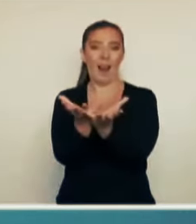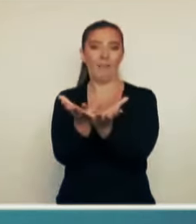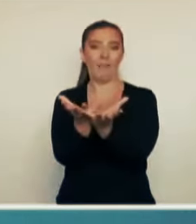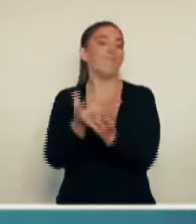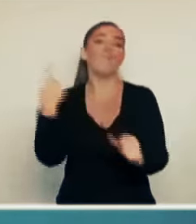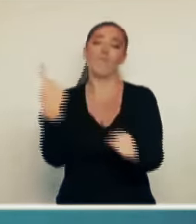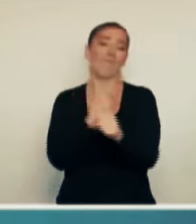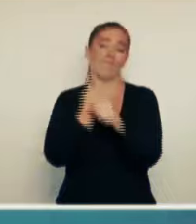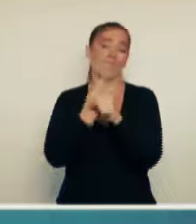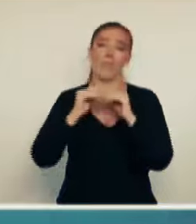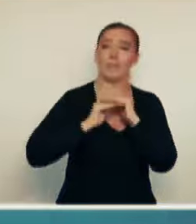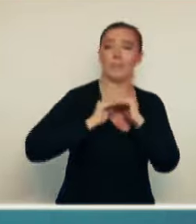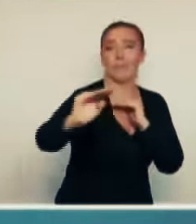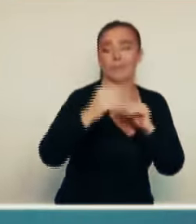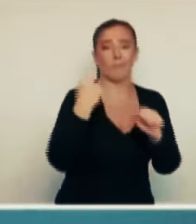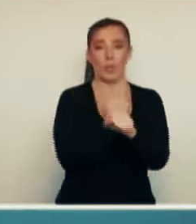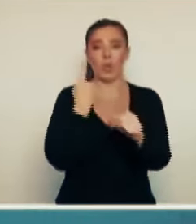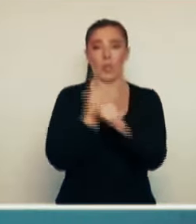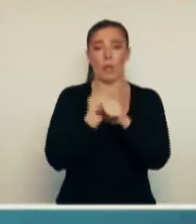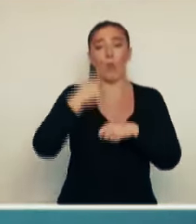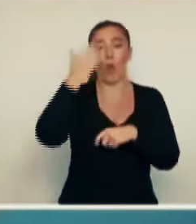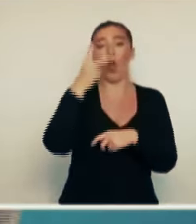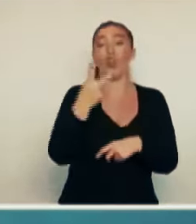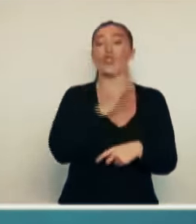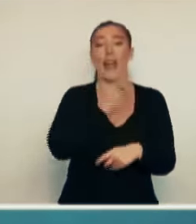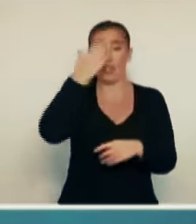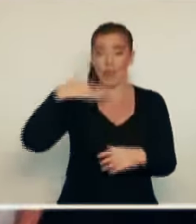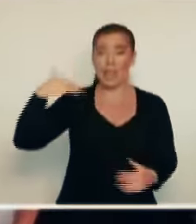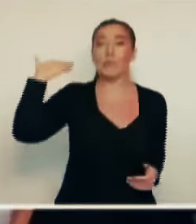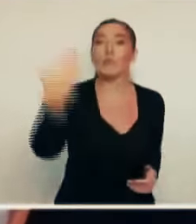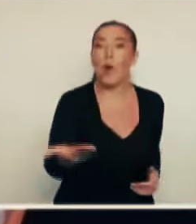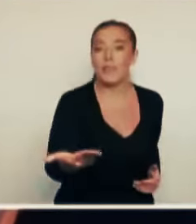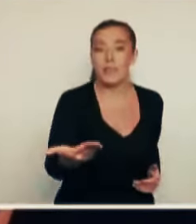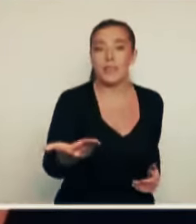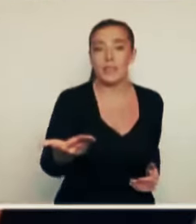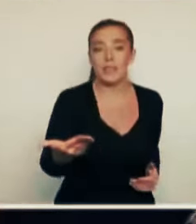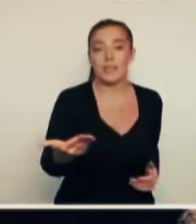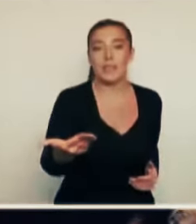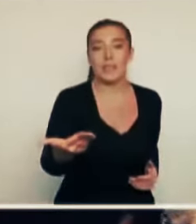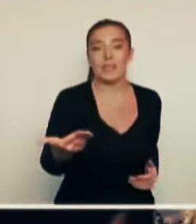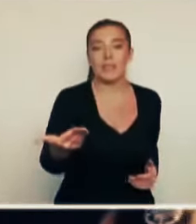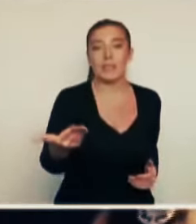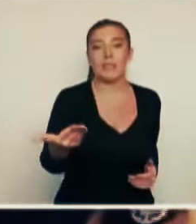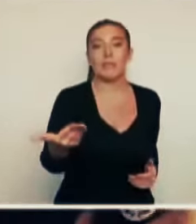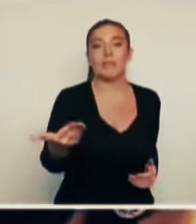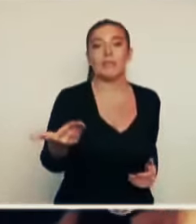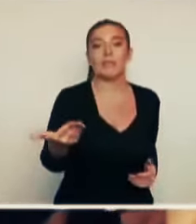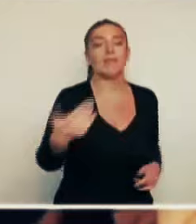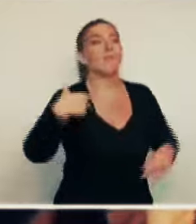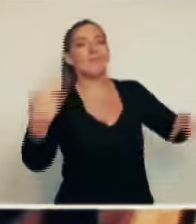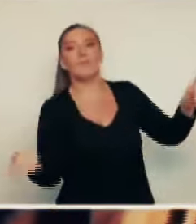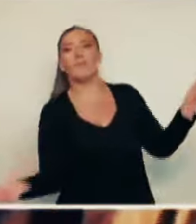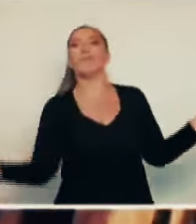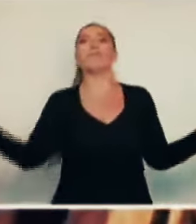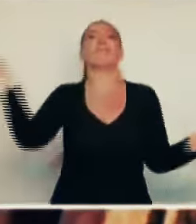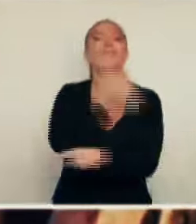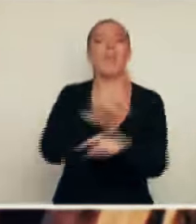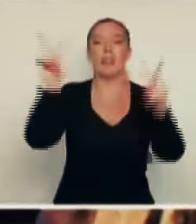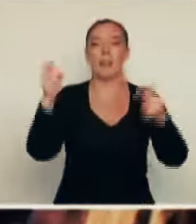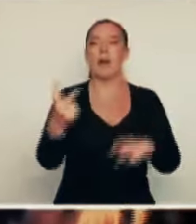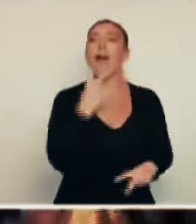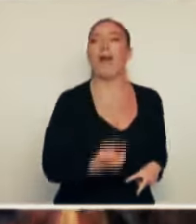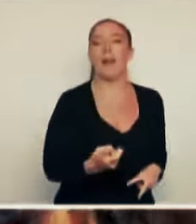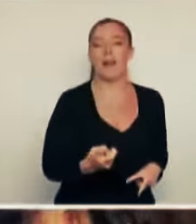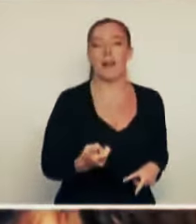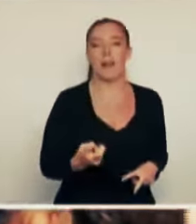No se pudo sostener. Y más tarde, 2 años más tarde, se nos invirtió la balanza energética. De